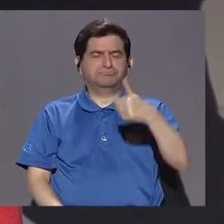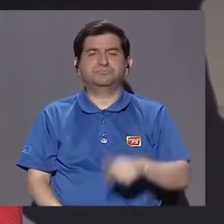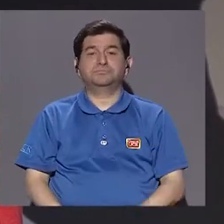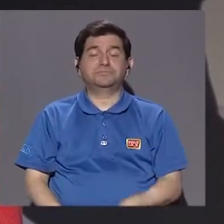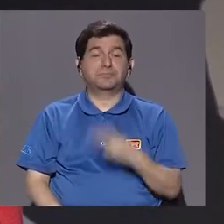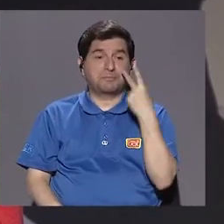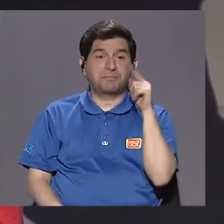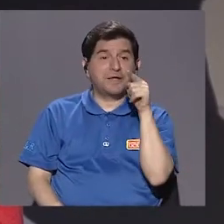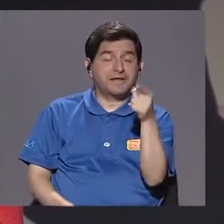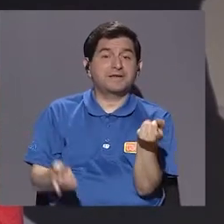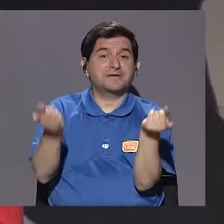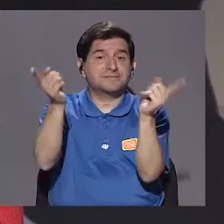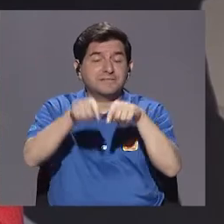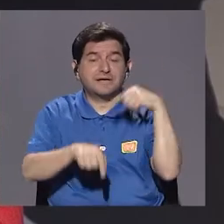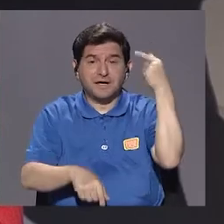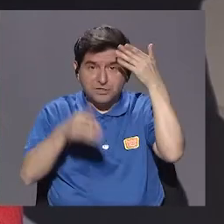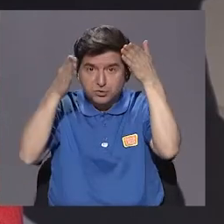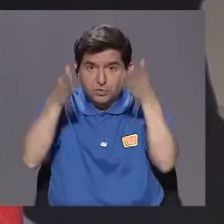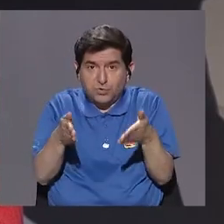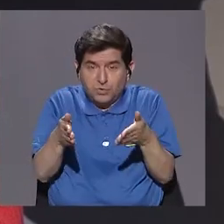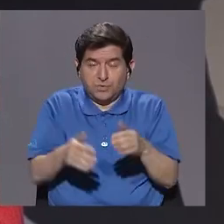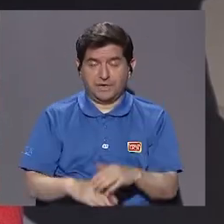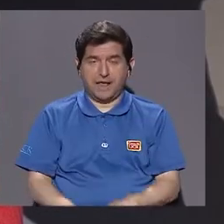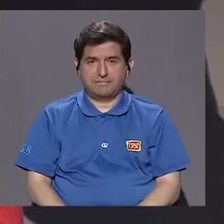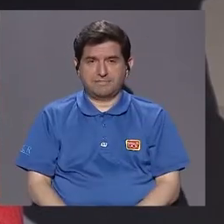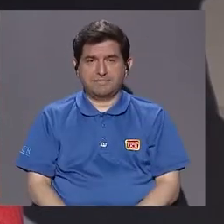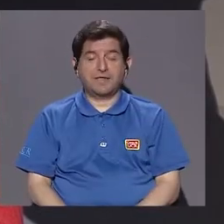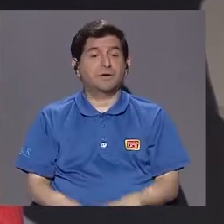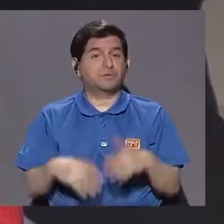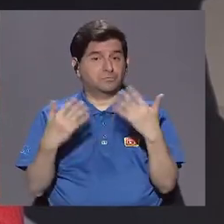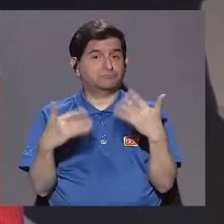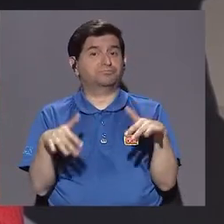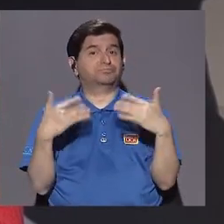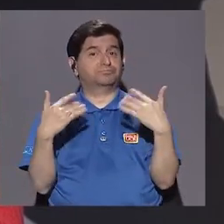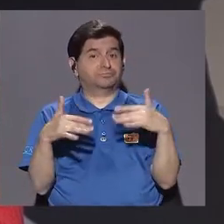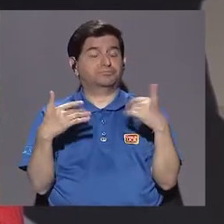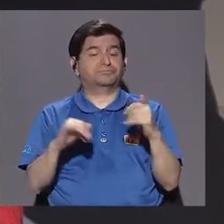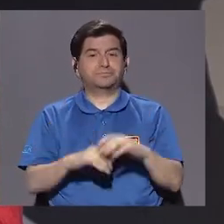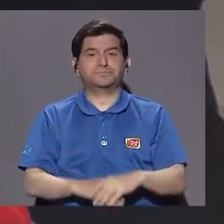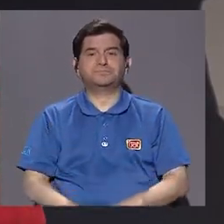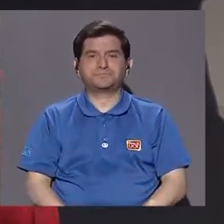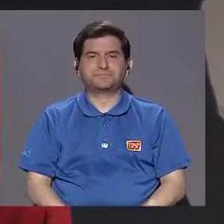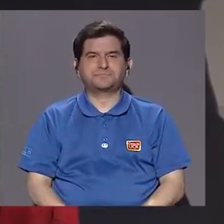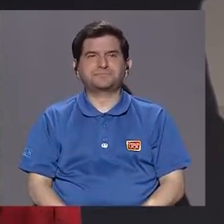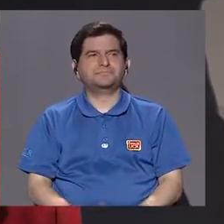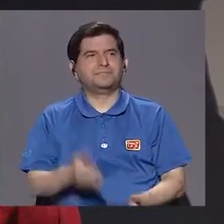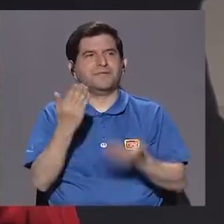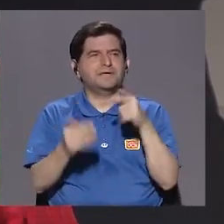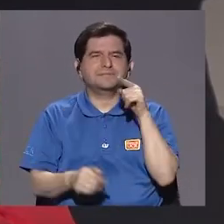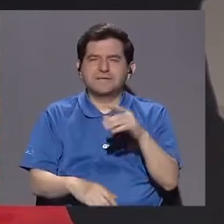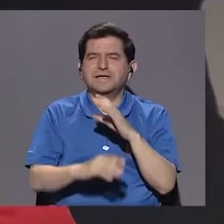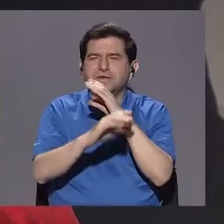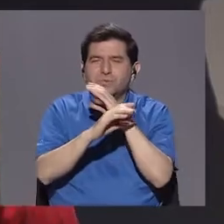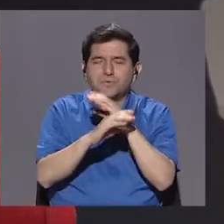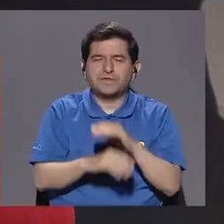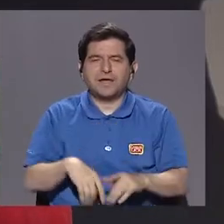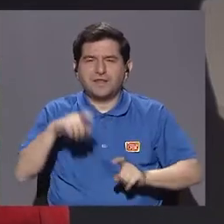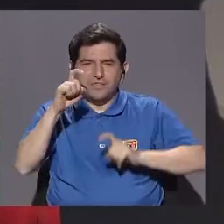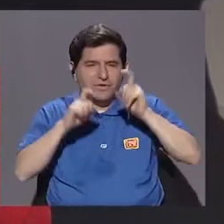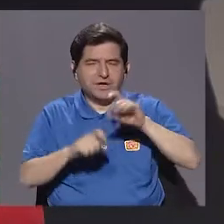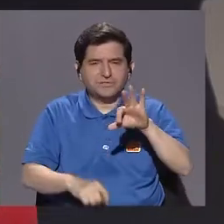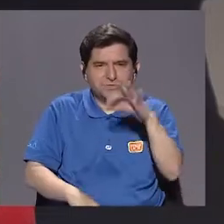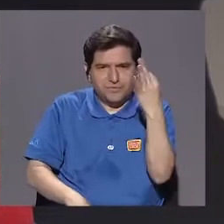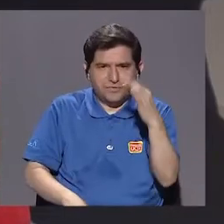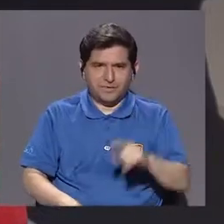viendo un gobernante que se las trae muy muy muy cuidadoso el en sus gestos en sus